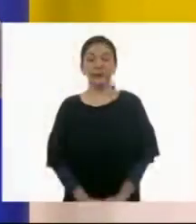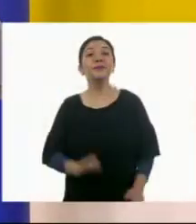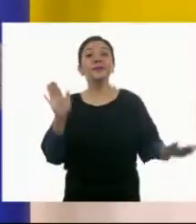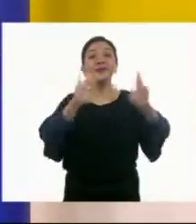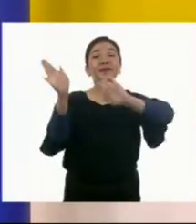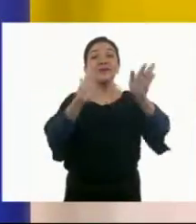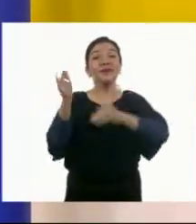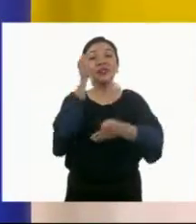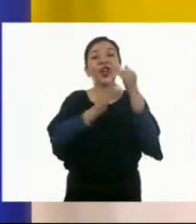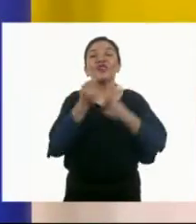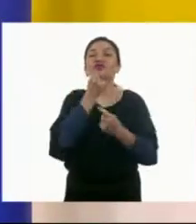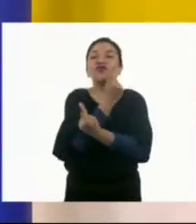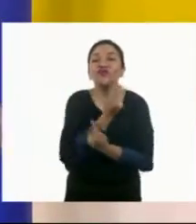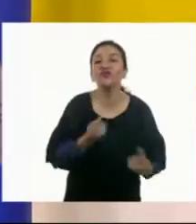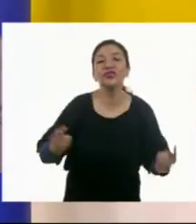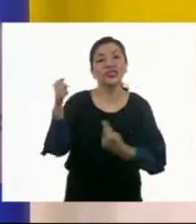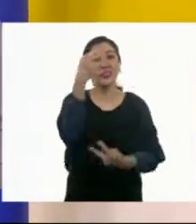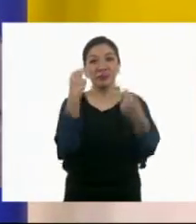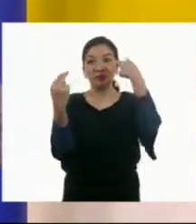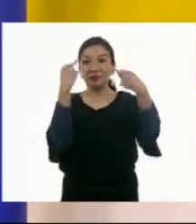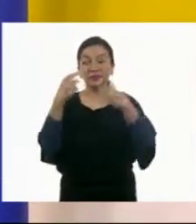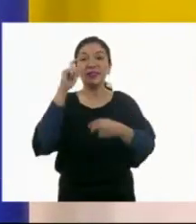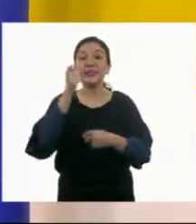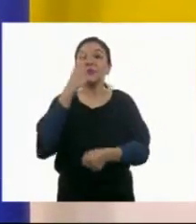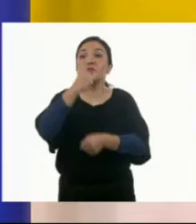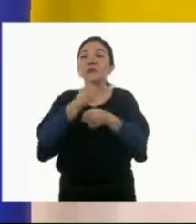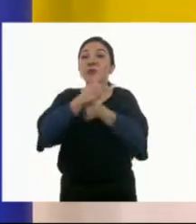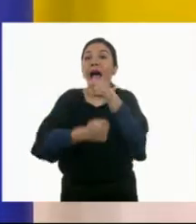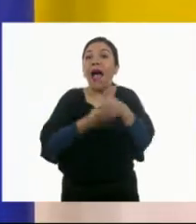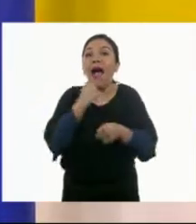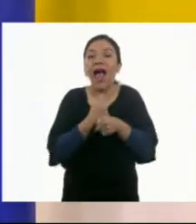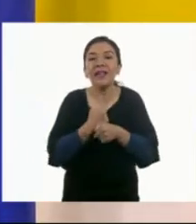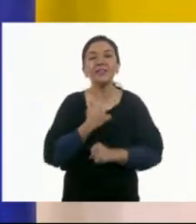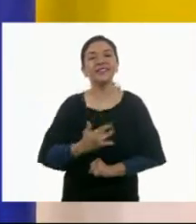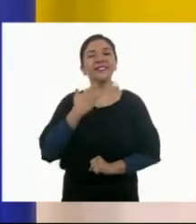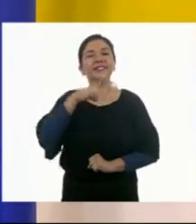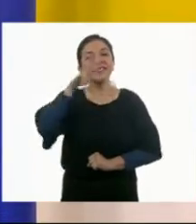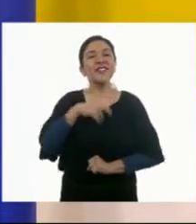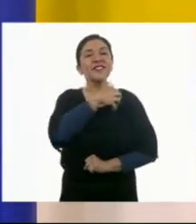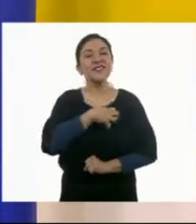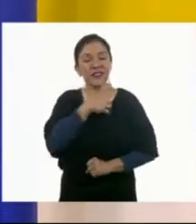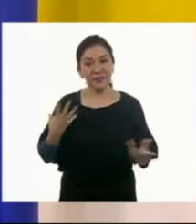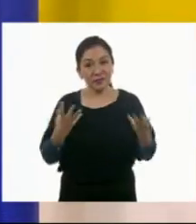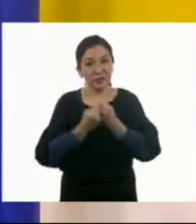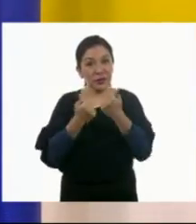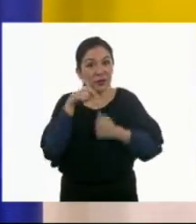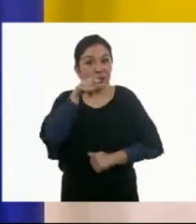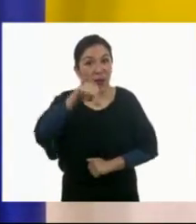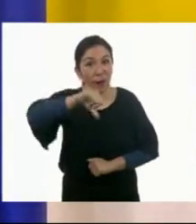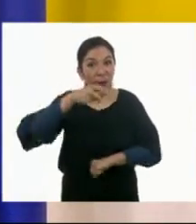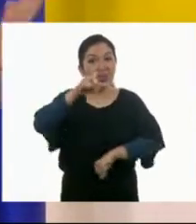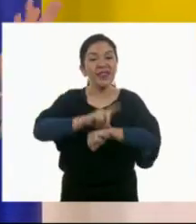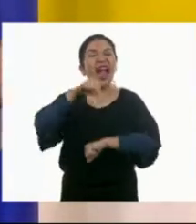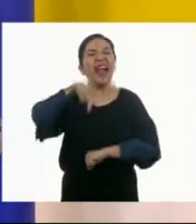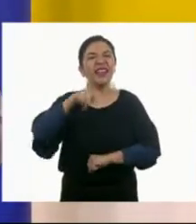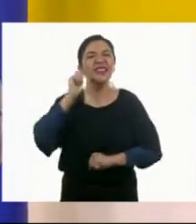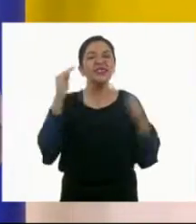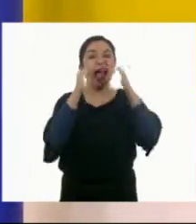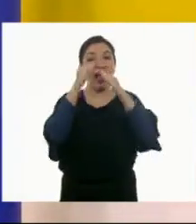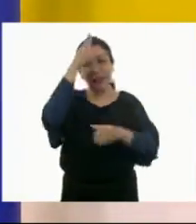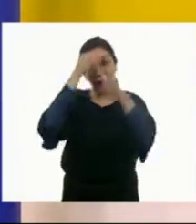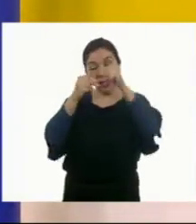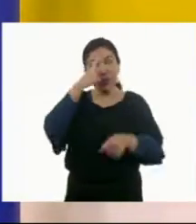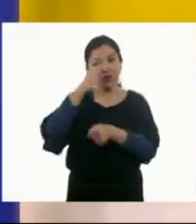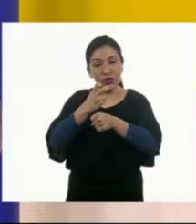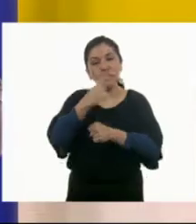Saludos a todas las niñas y a todos los niños de primer grado. Estoy muy contento de estar con ustedes el día de hoy aquí en Aprende en Casa